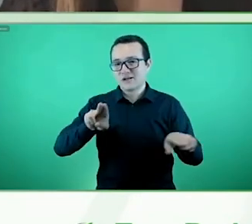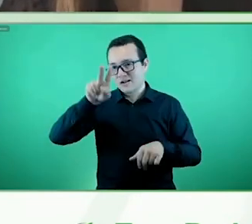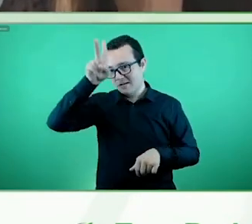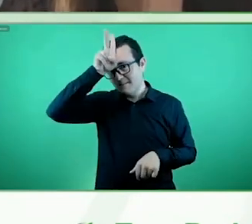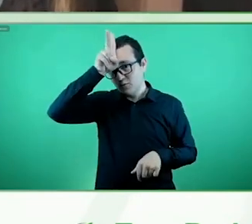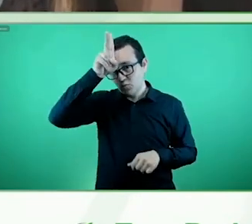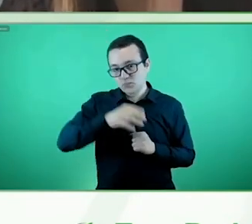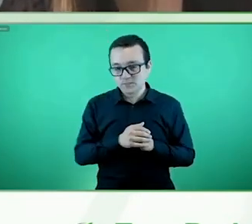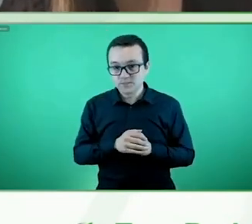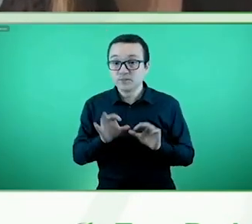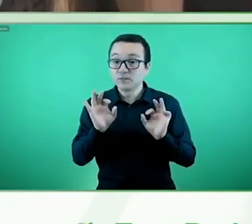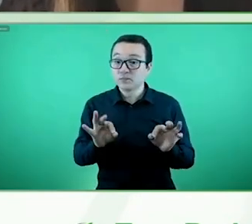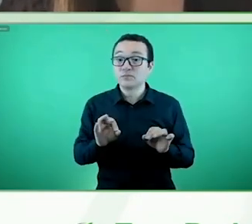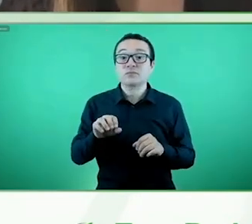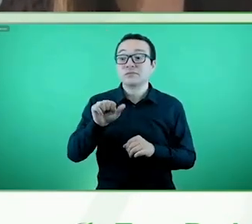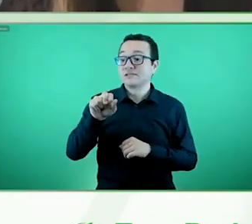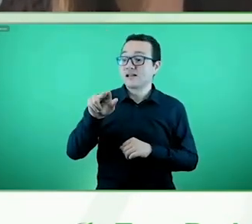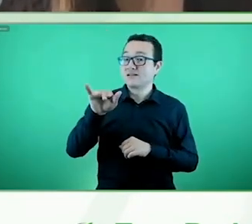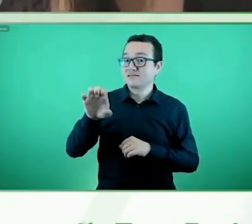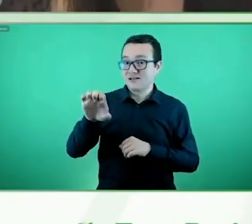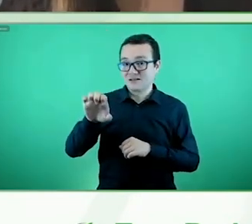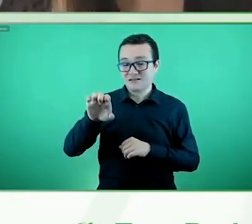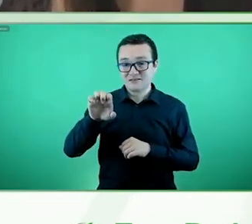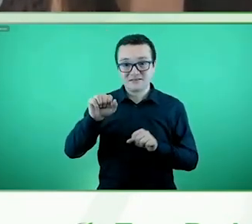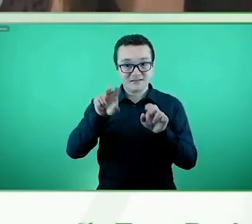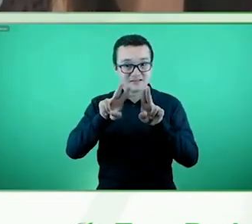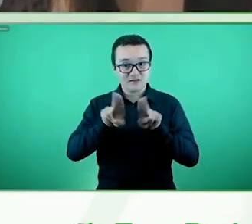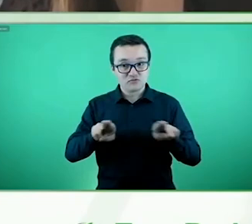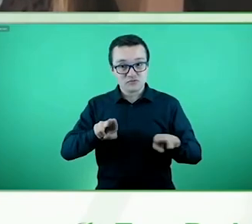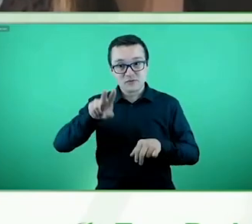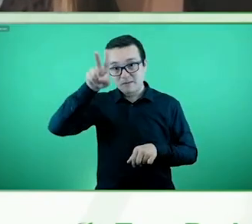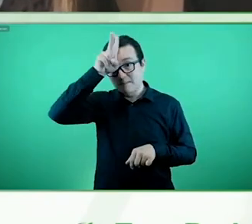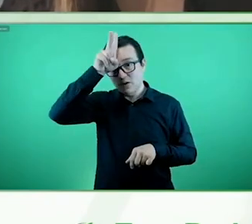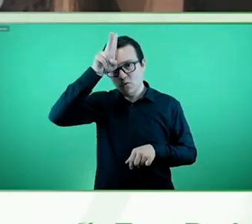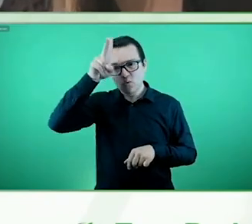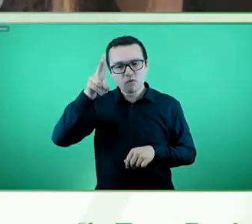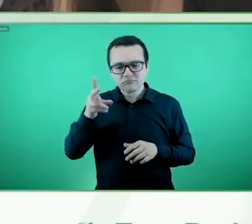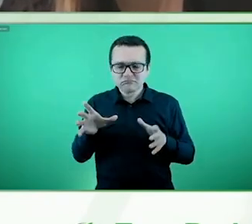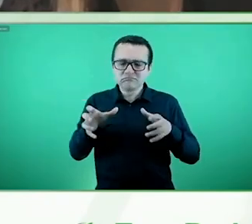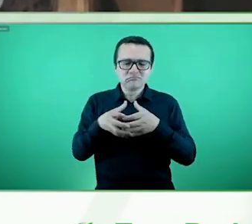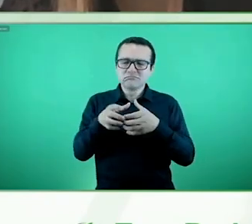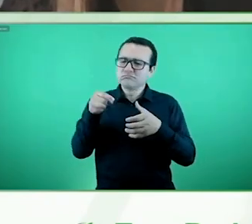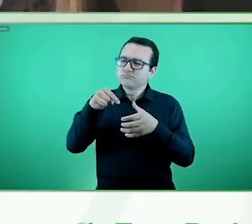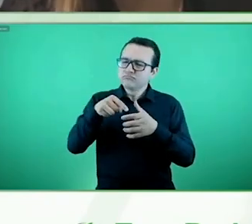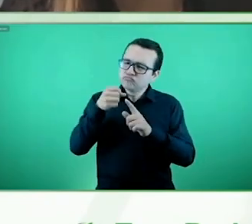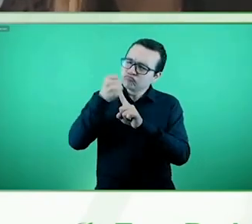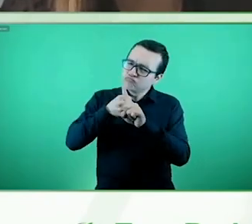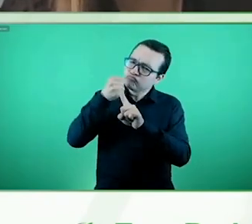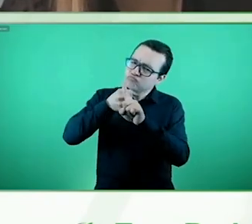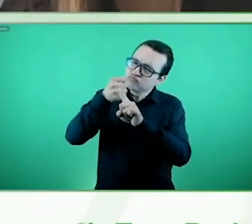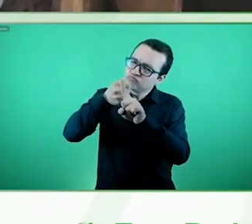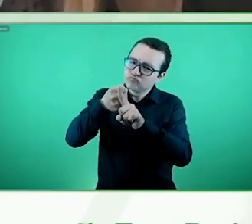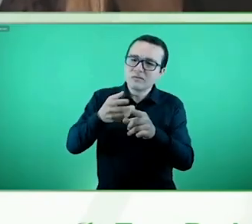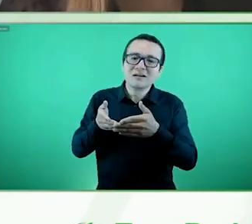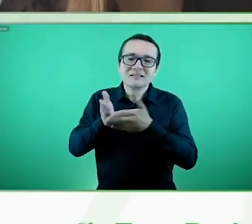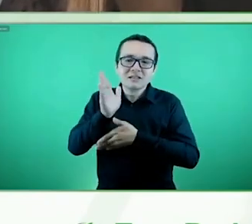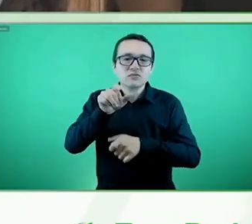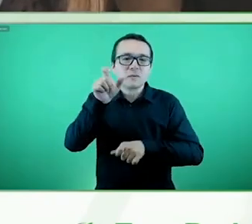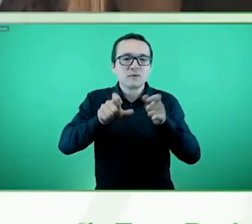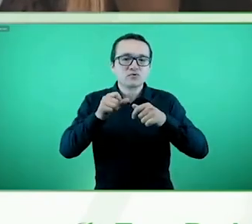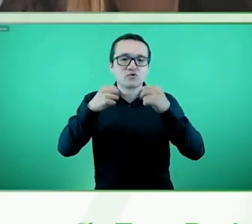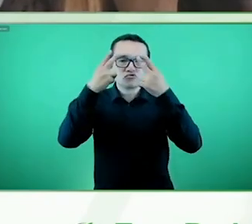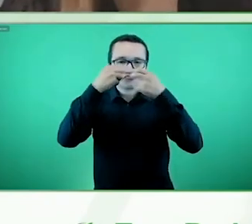es una institución que promueve y difunde los derechos de las personas con sordoceguera.